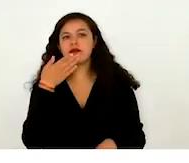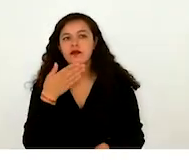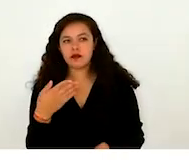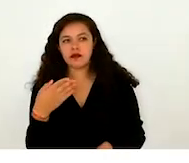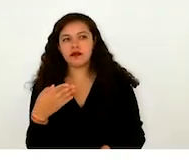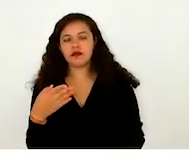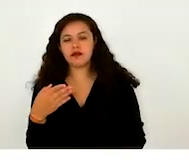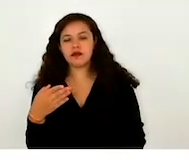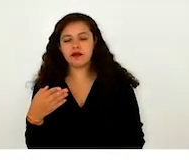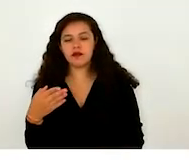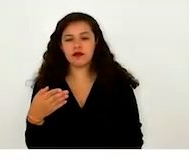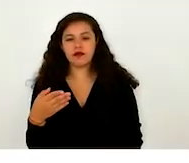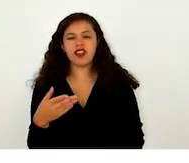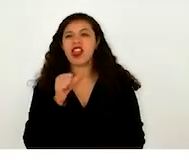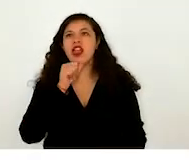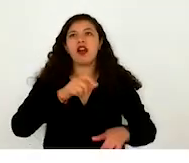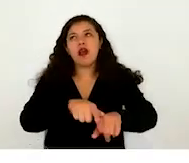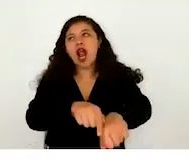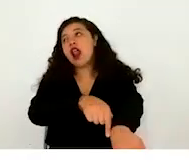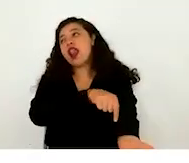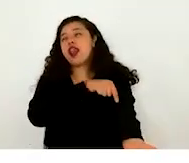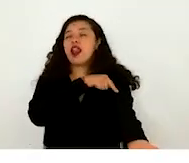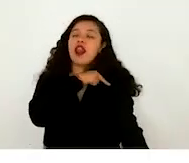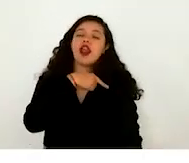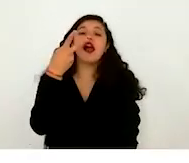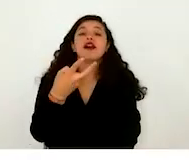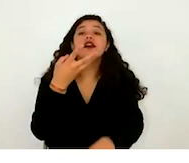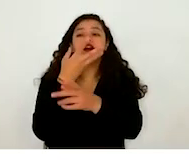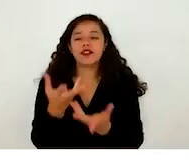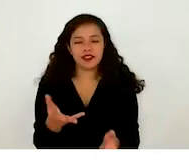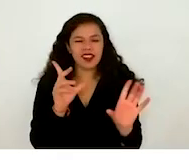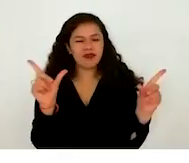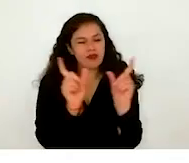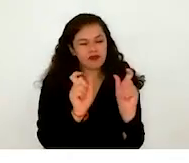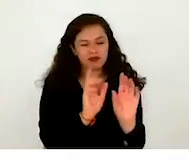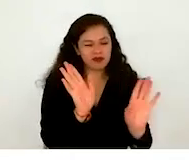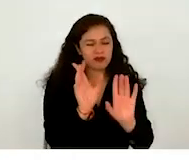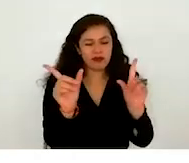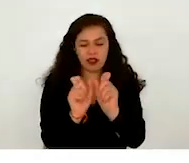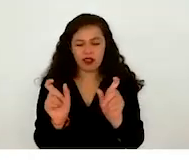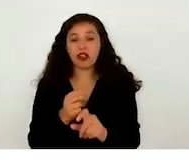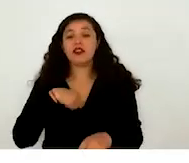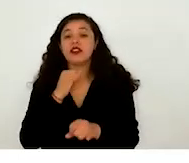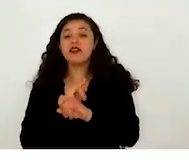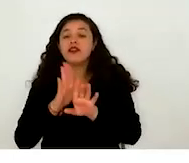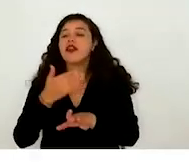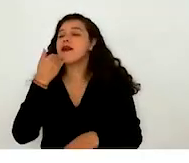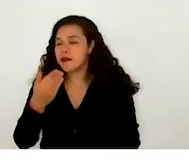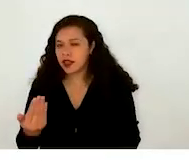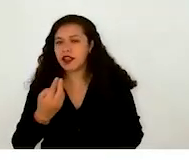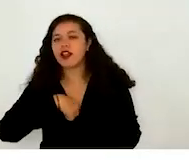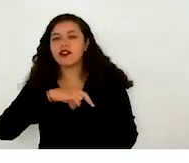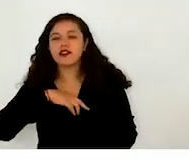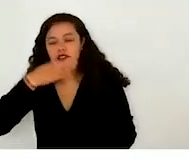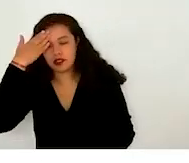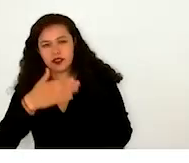sin ser tan amplia esa información va a llegar y nosotros vamos a retroalimentar precisamente cuando el